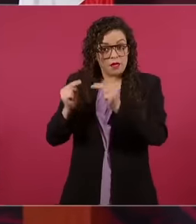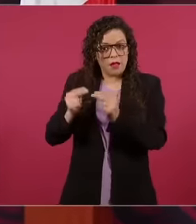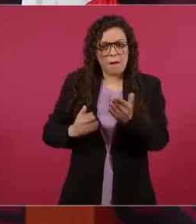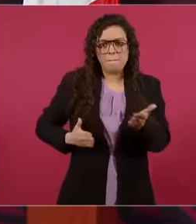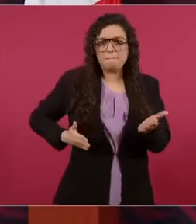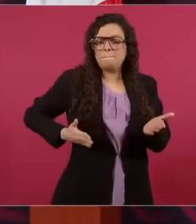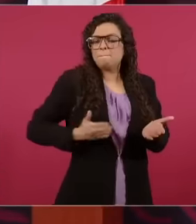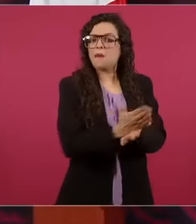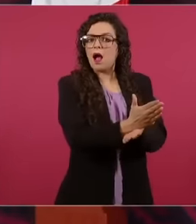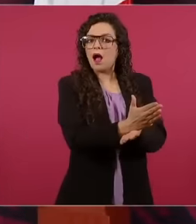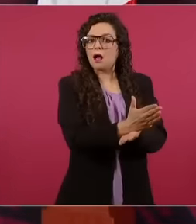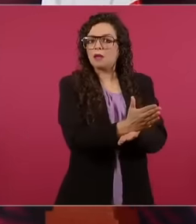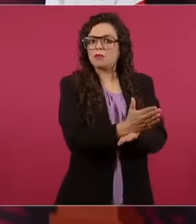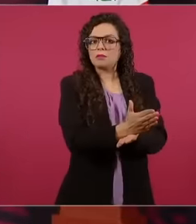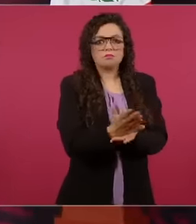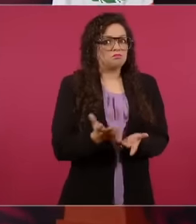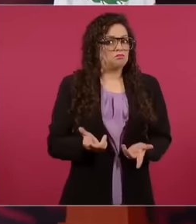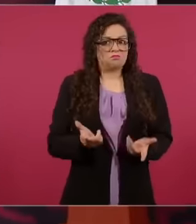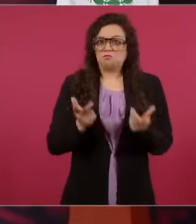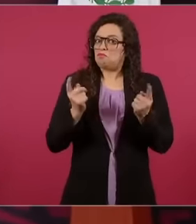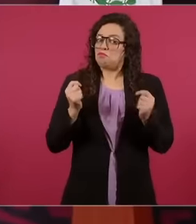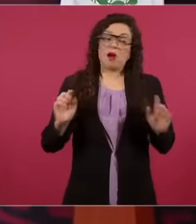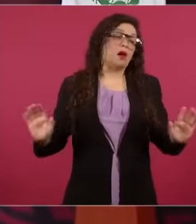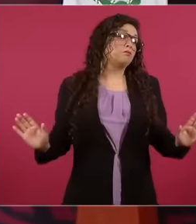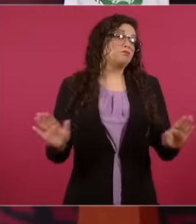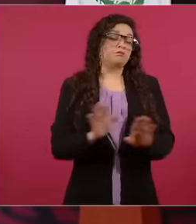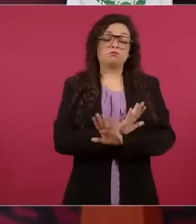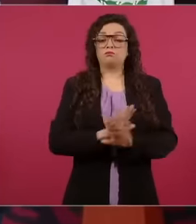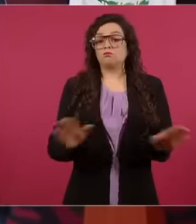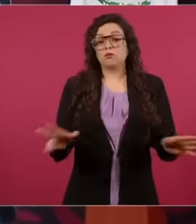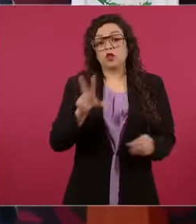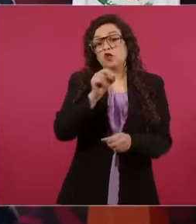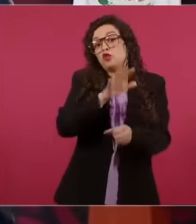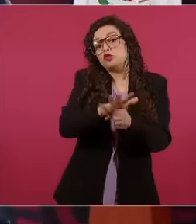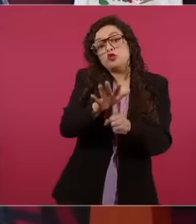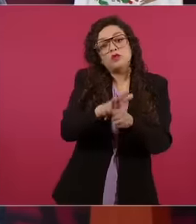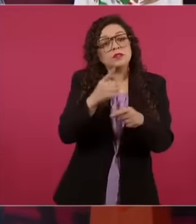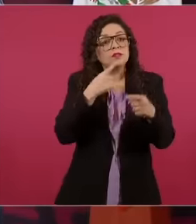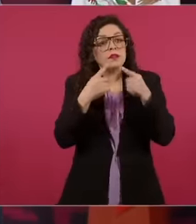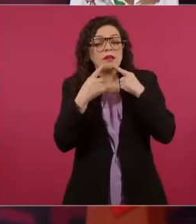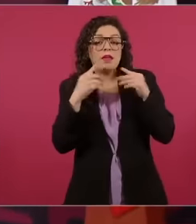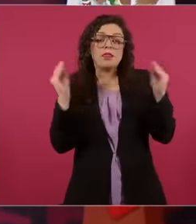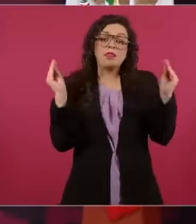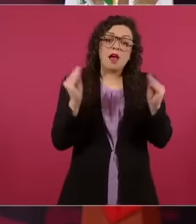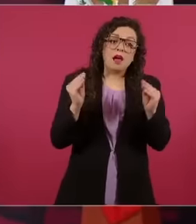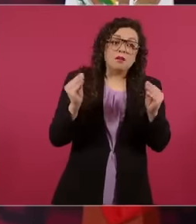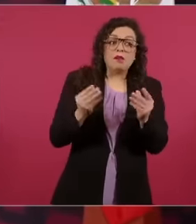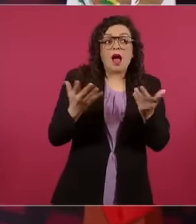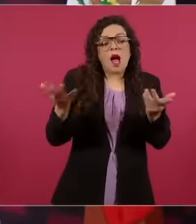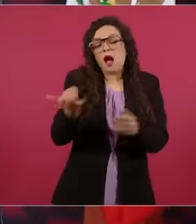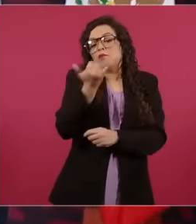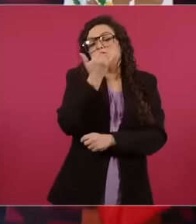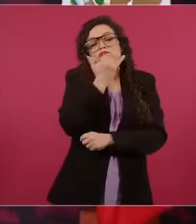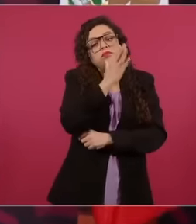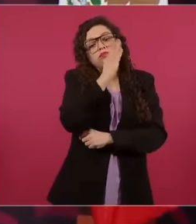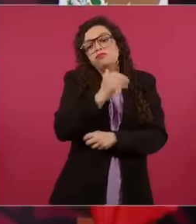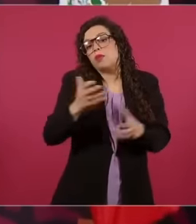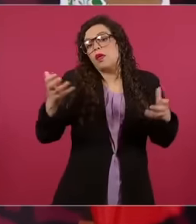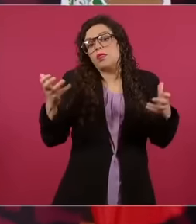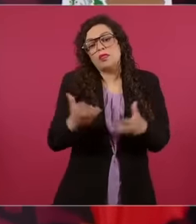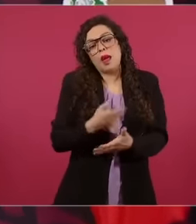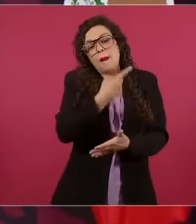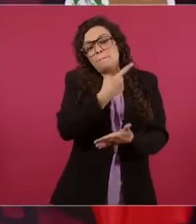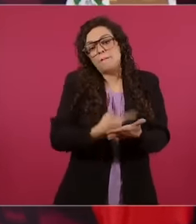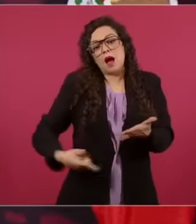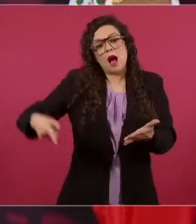Dice, no se cumplió con el procedimiento, no hubo debate suficiente, luego entonces se